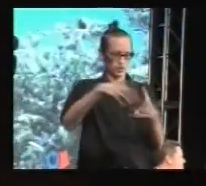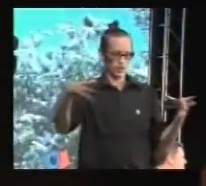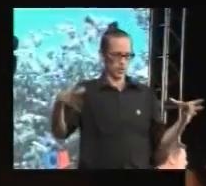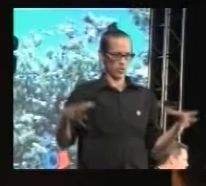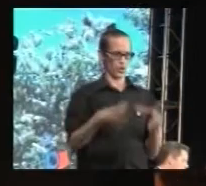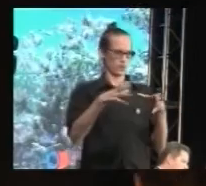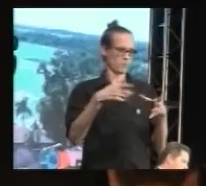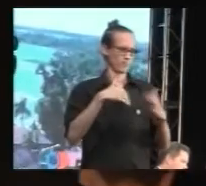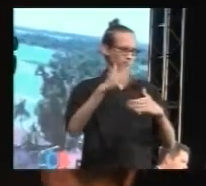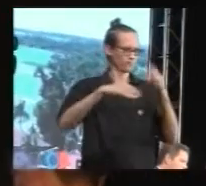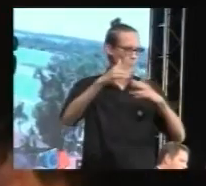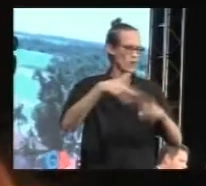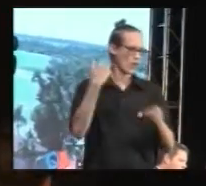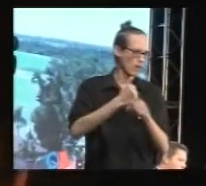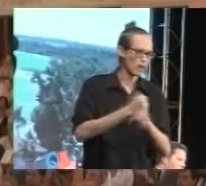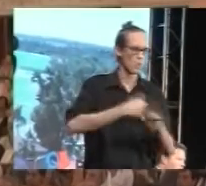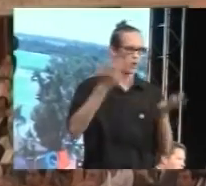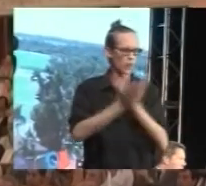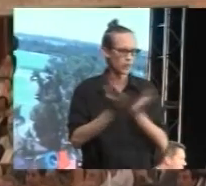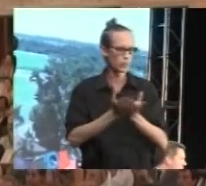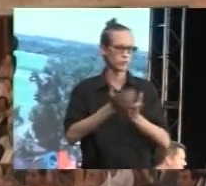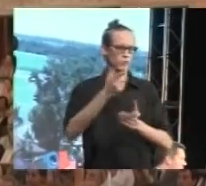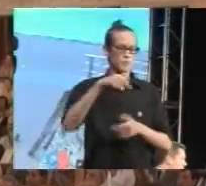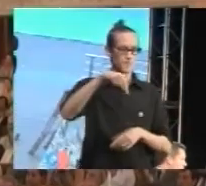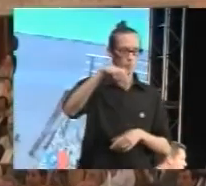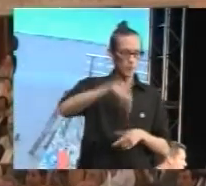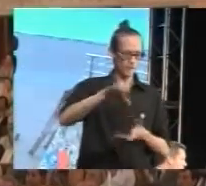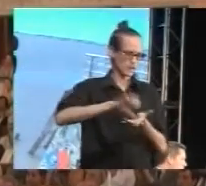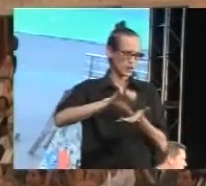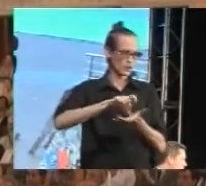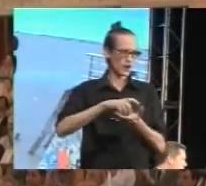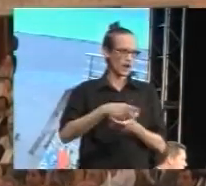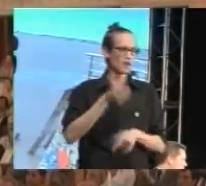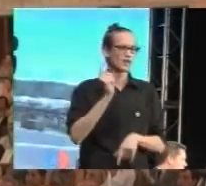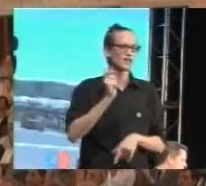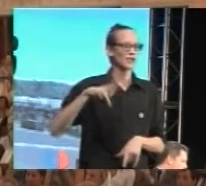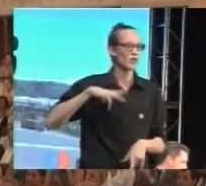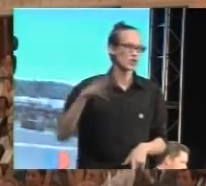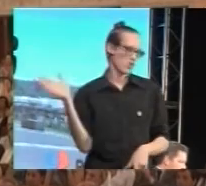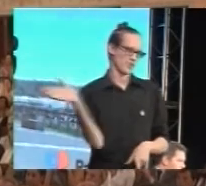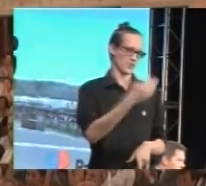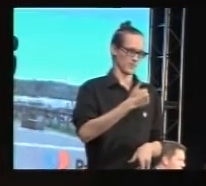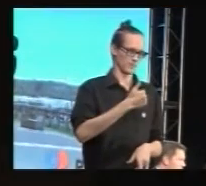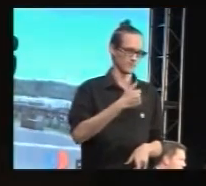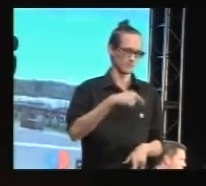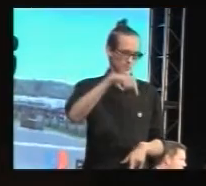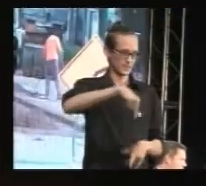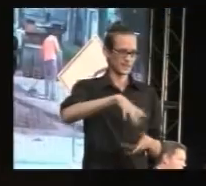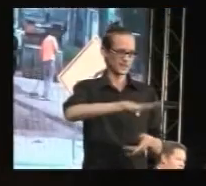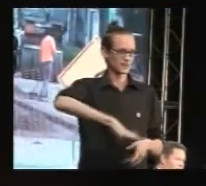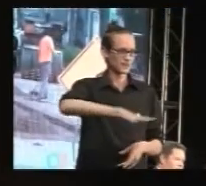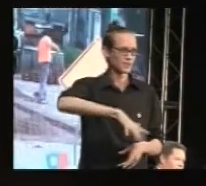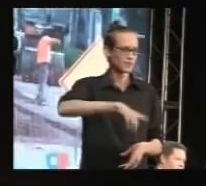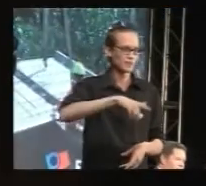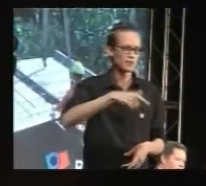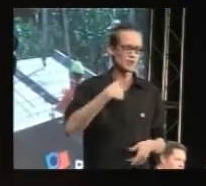todos, con trabajo, con estudio, y la ciudad nos pertenece a todos. La particularidad en esta ocasión